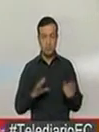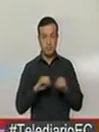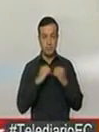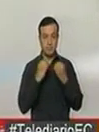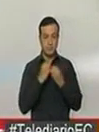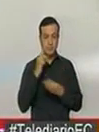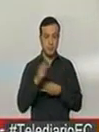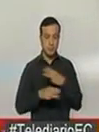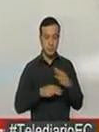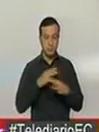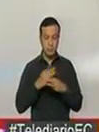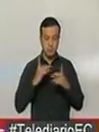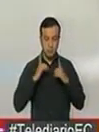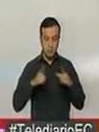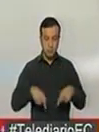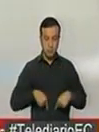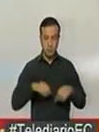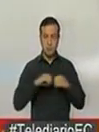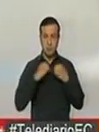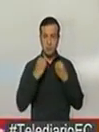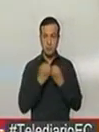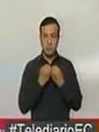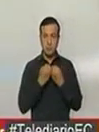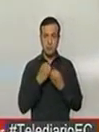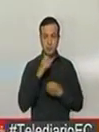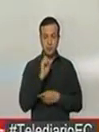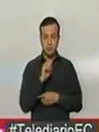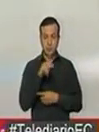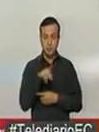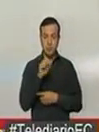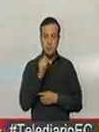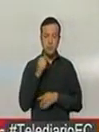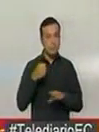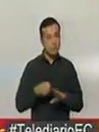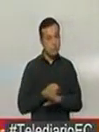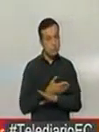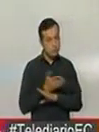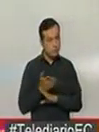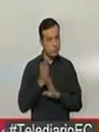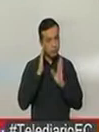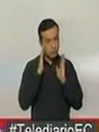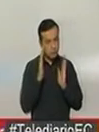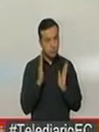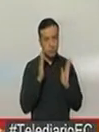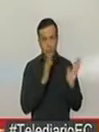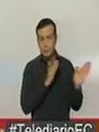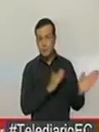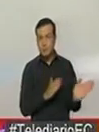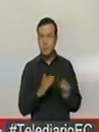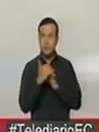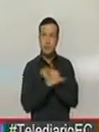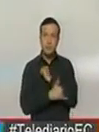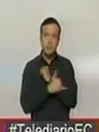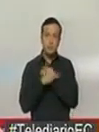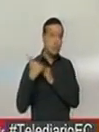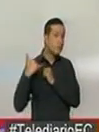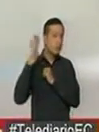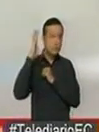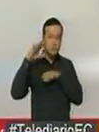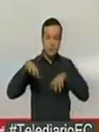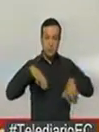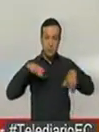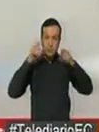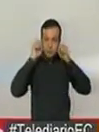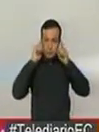Organización Mundial de la Salud y la Organización Panamericana de la Salud recomiendan para estos casos y ha sido uno de los países más activos en